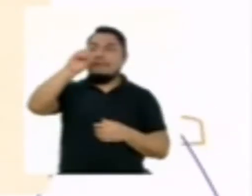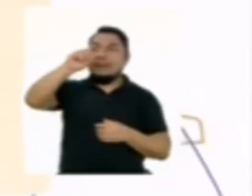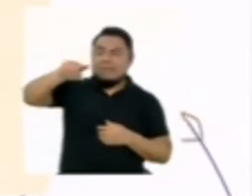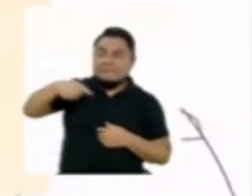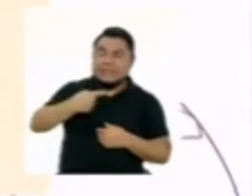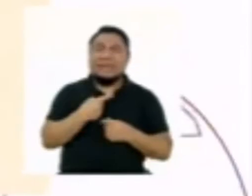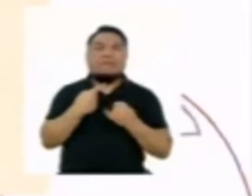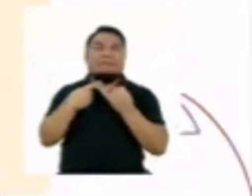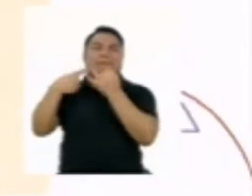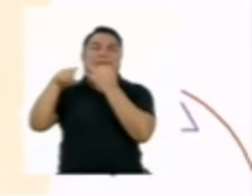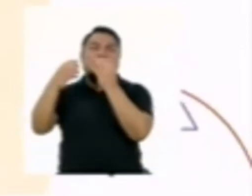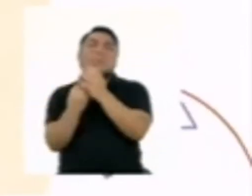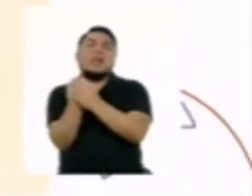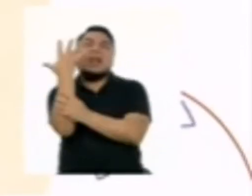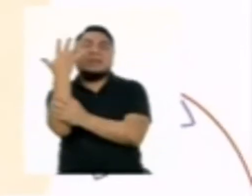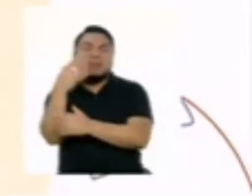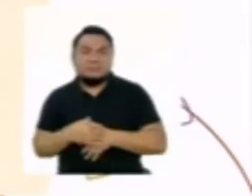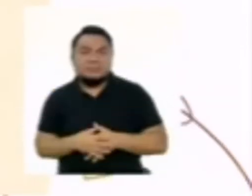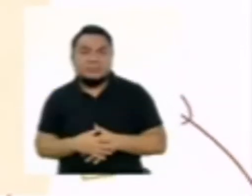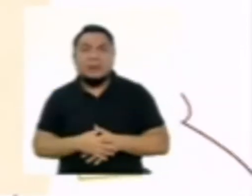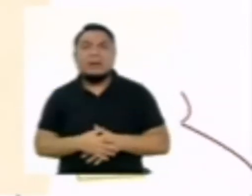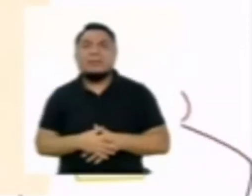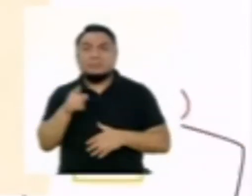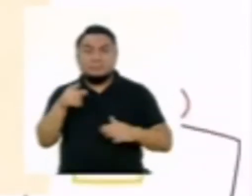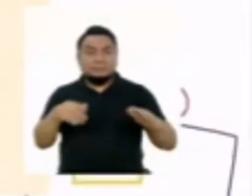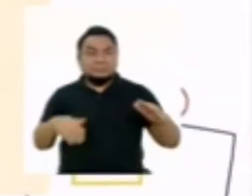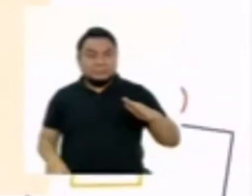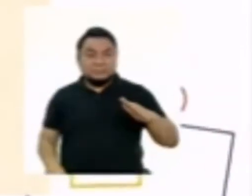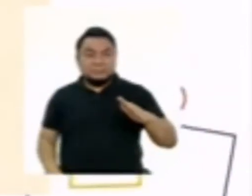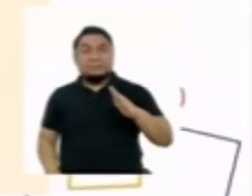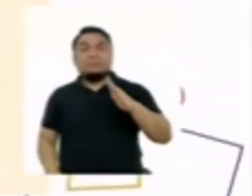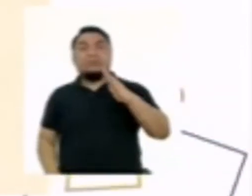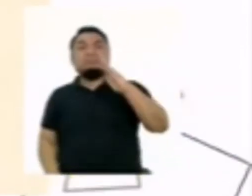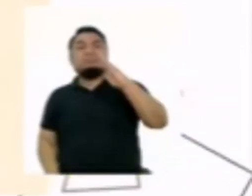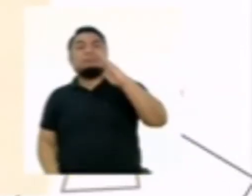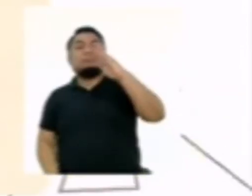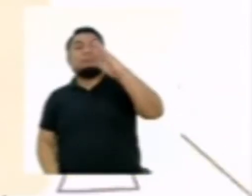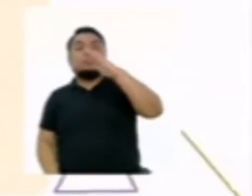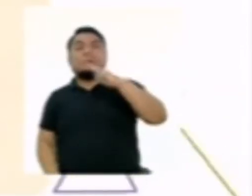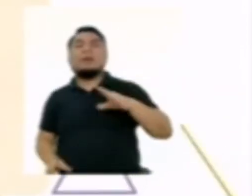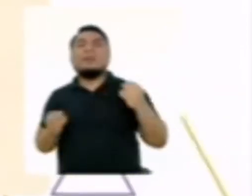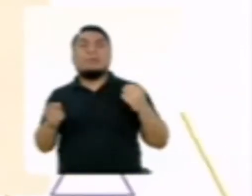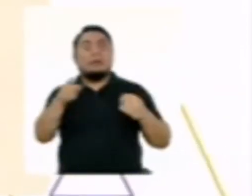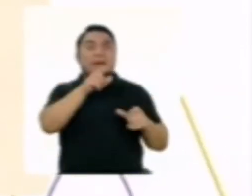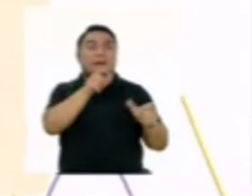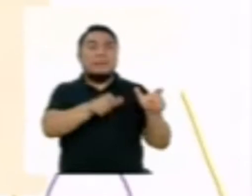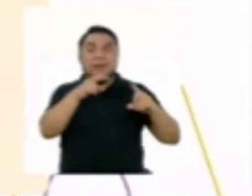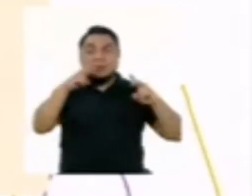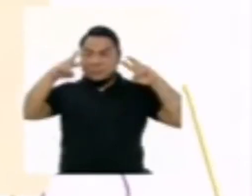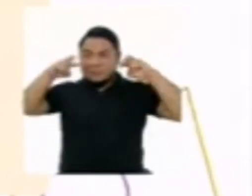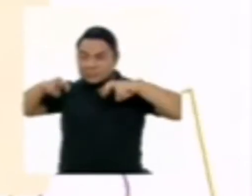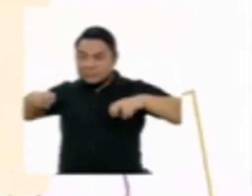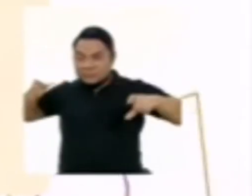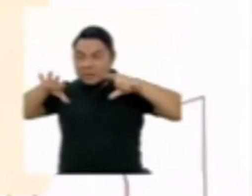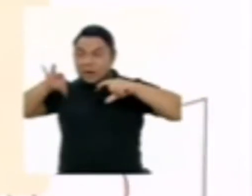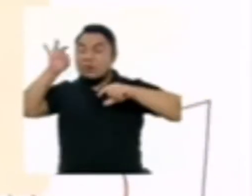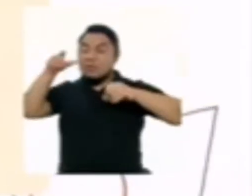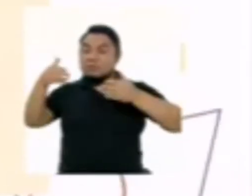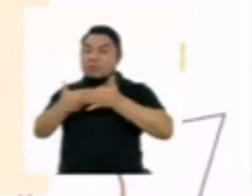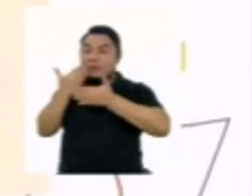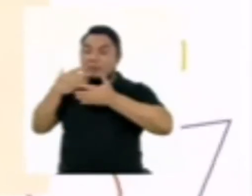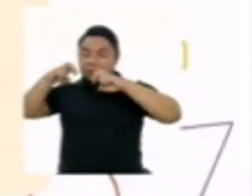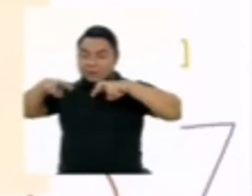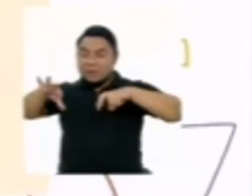plantas. Supongo que el incremento que vemos es porque la ciencia ha ido descubriéndolas, ¿no? Así es,